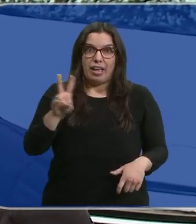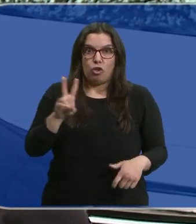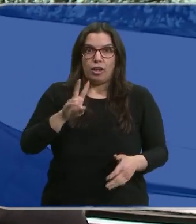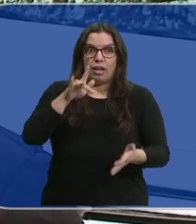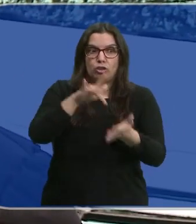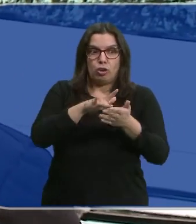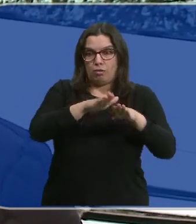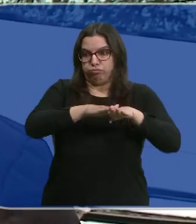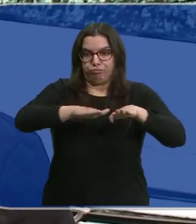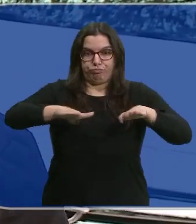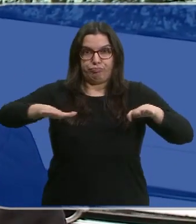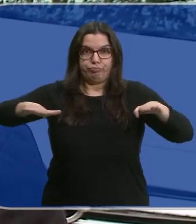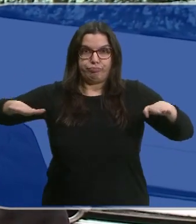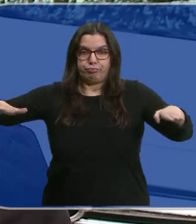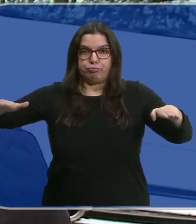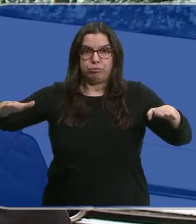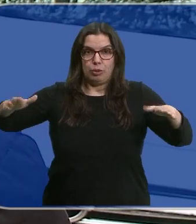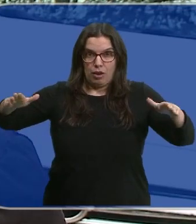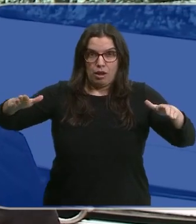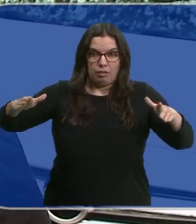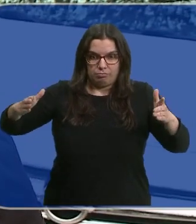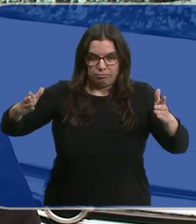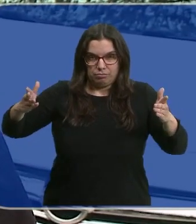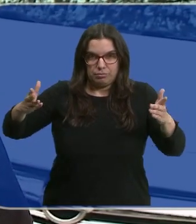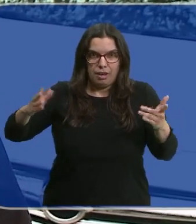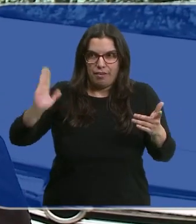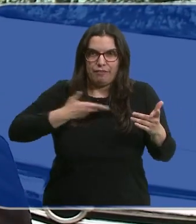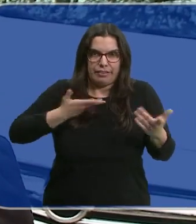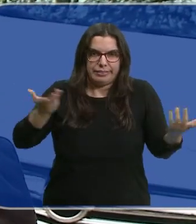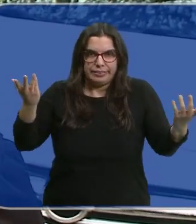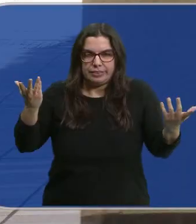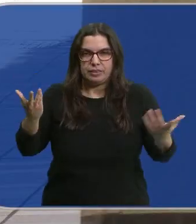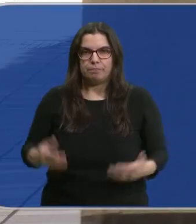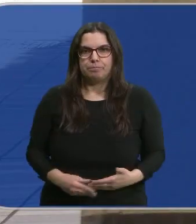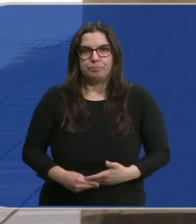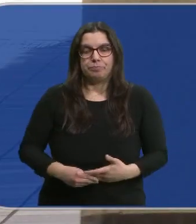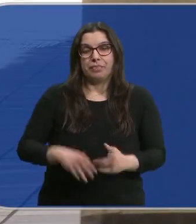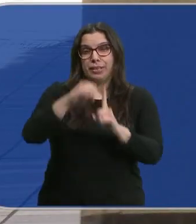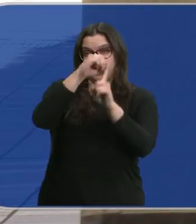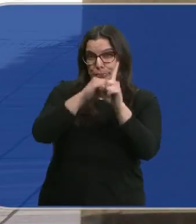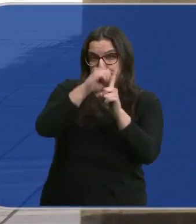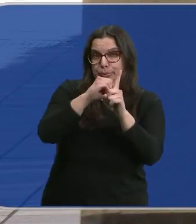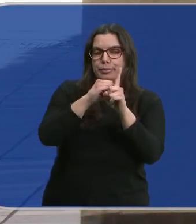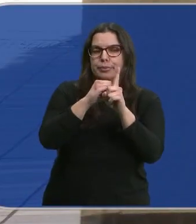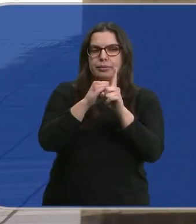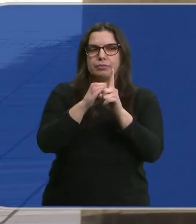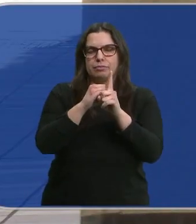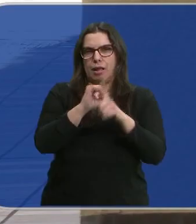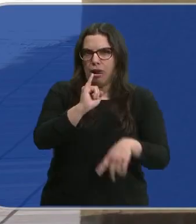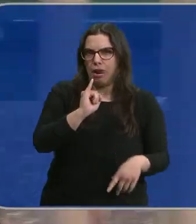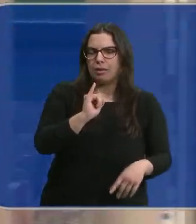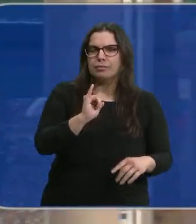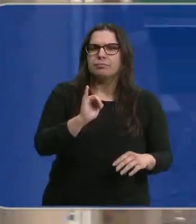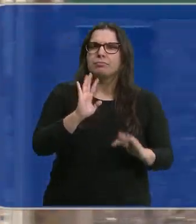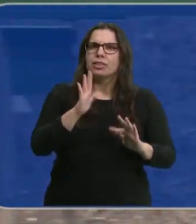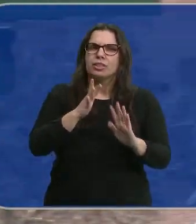estamos en una explanada, en un hoyo metidos, pues nos afecta muchísimo. Bajas temperaturas tenemos desde luego,